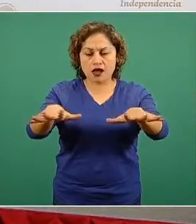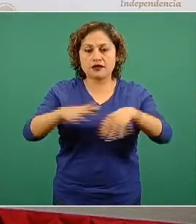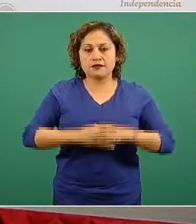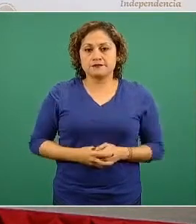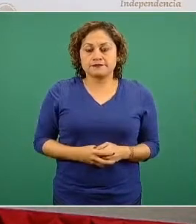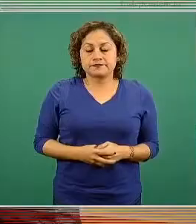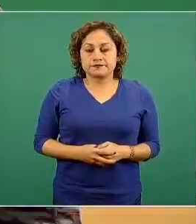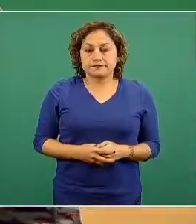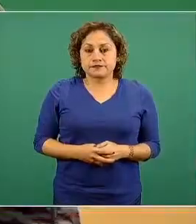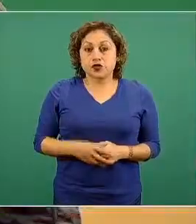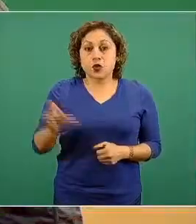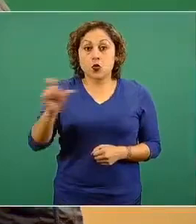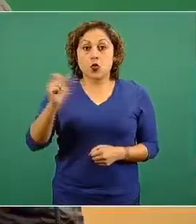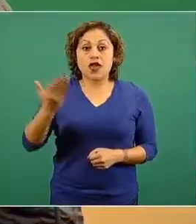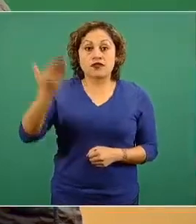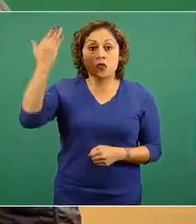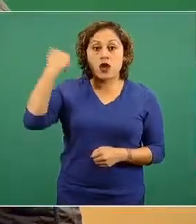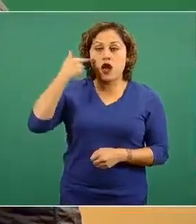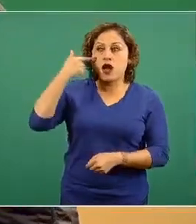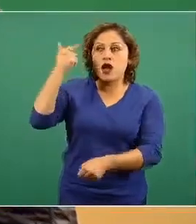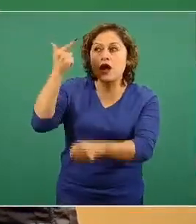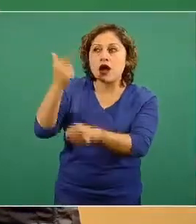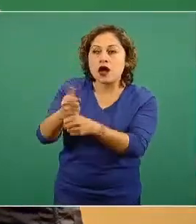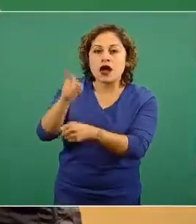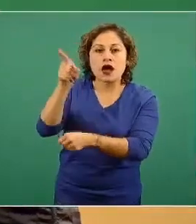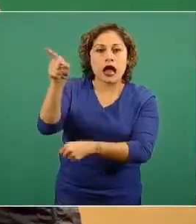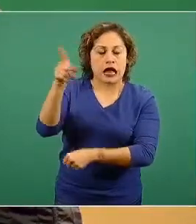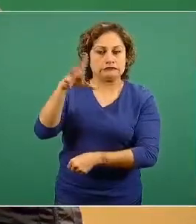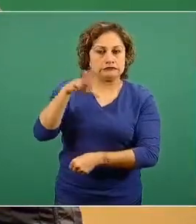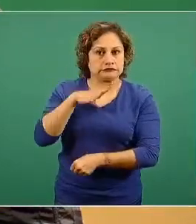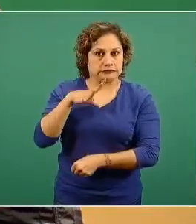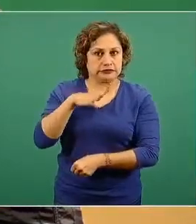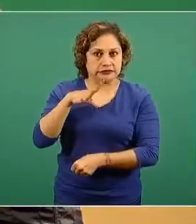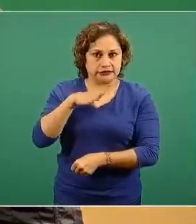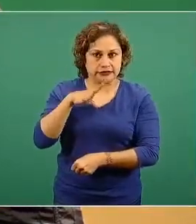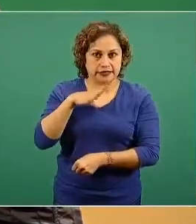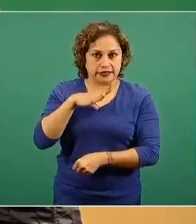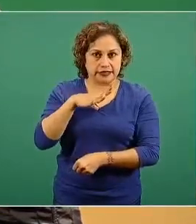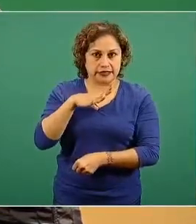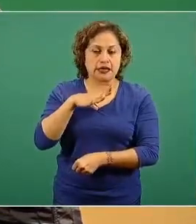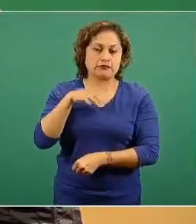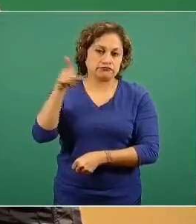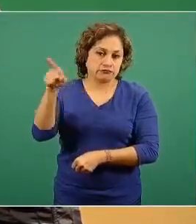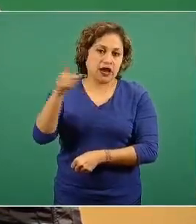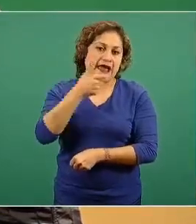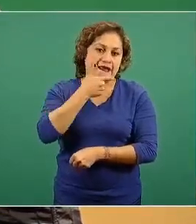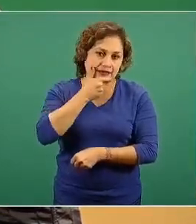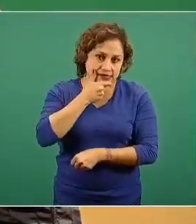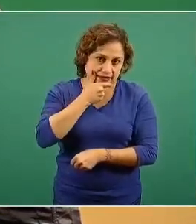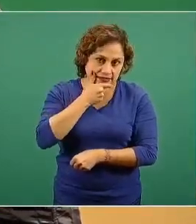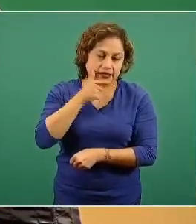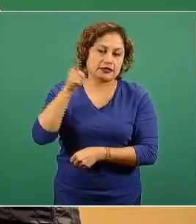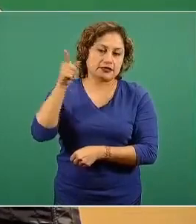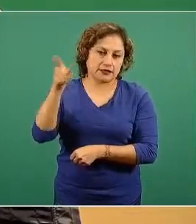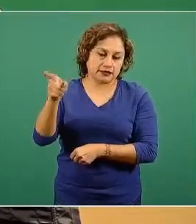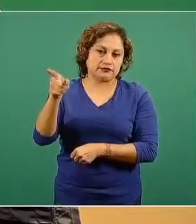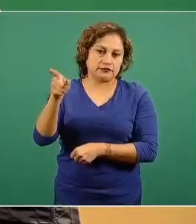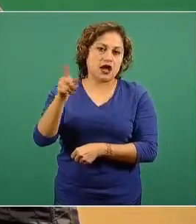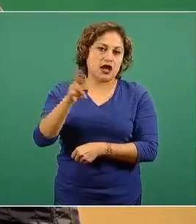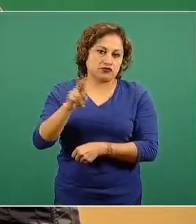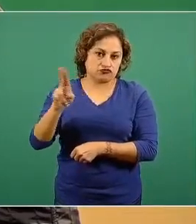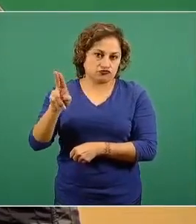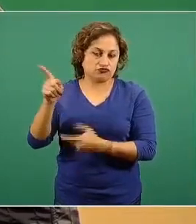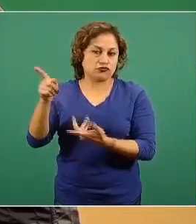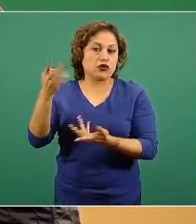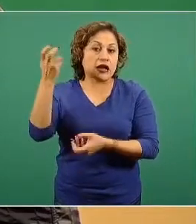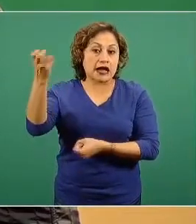al conocimiento de la existencia, esto es decir, cuando Inglaterra, o en este caso el Reino Unido, dio